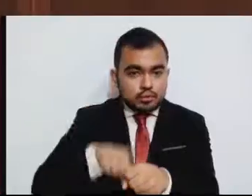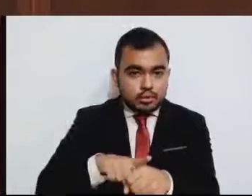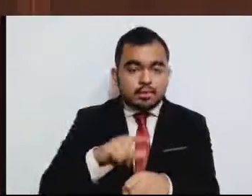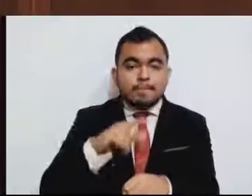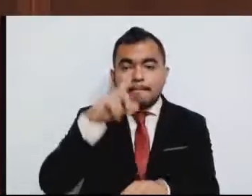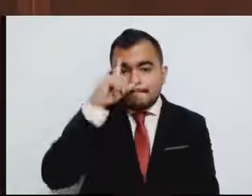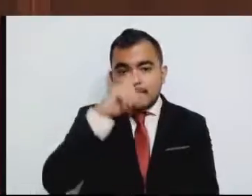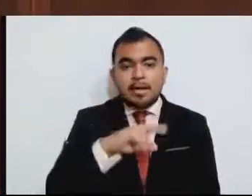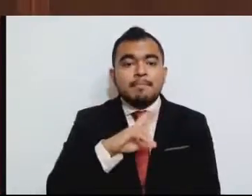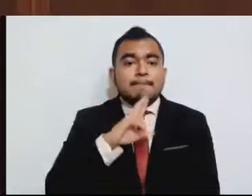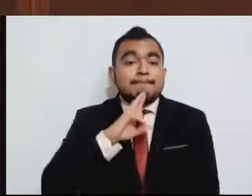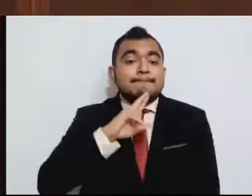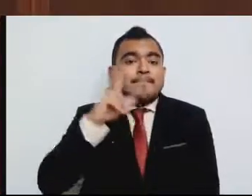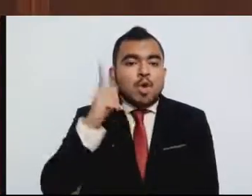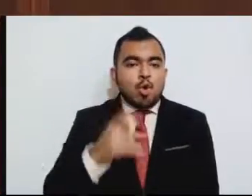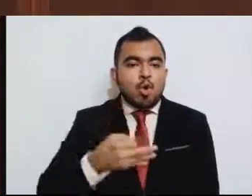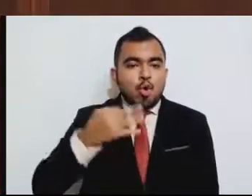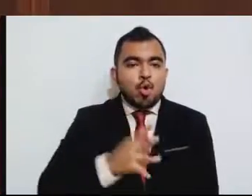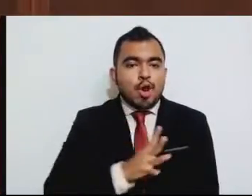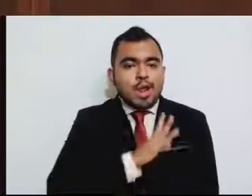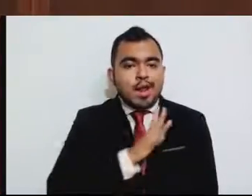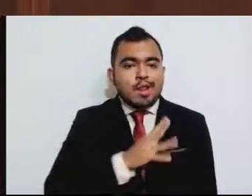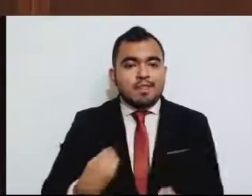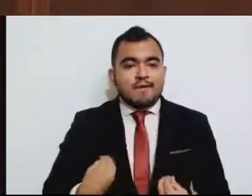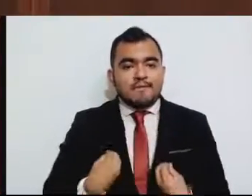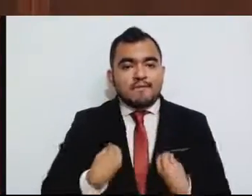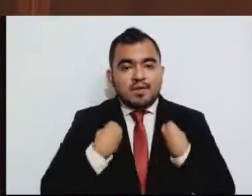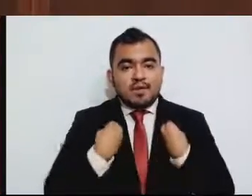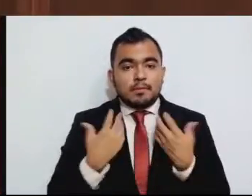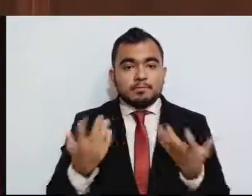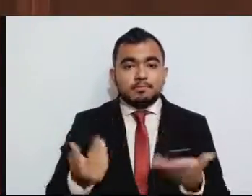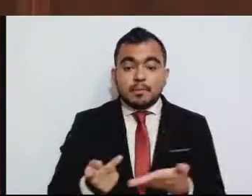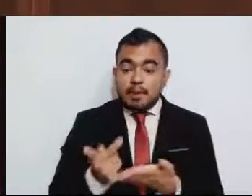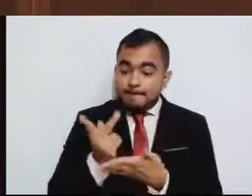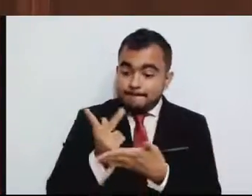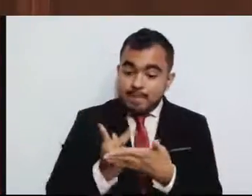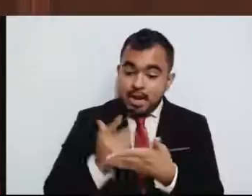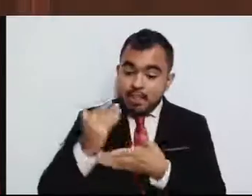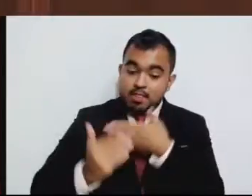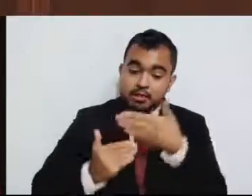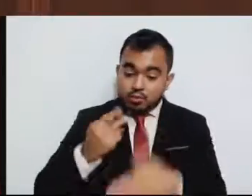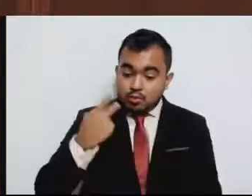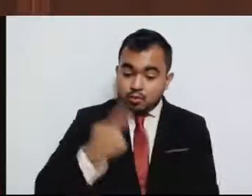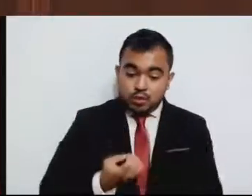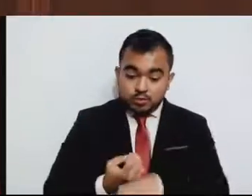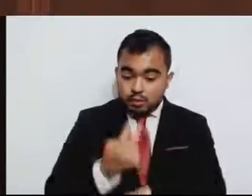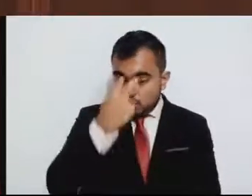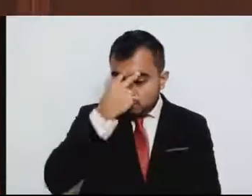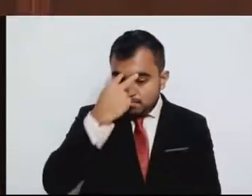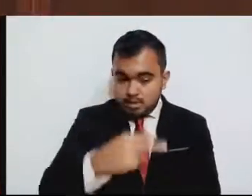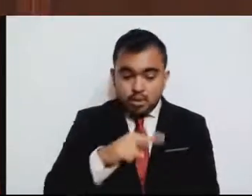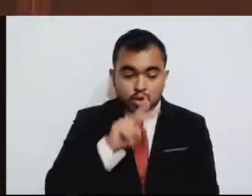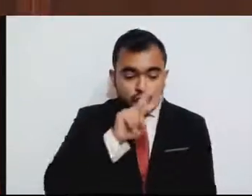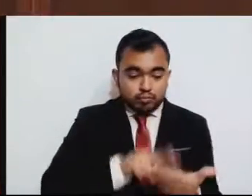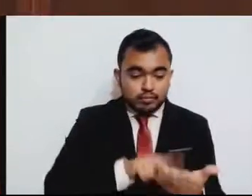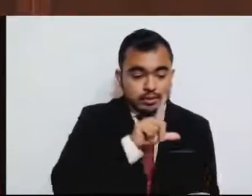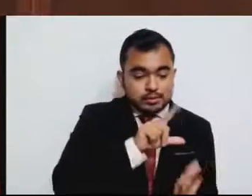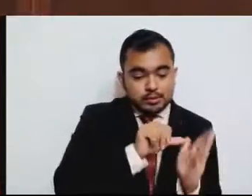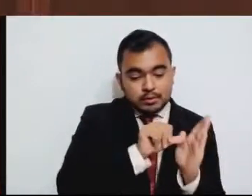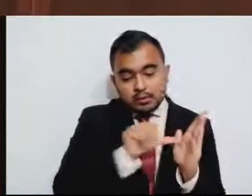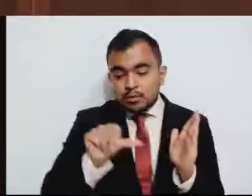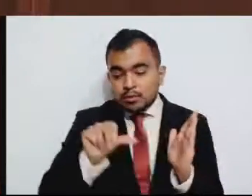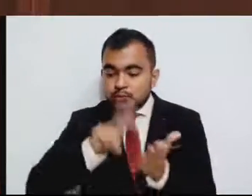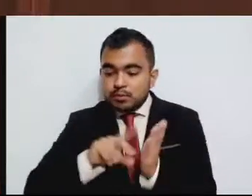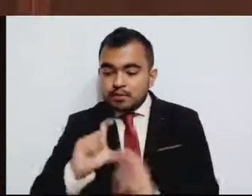mejor calidad de vida el plan de desarrollo para el estado de médico 2017 2023 nos